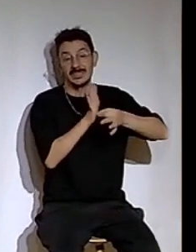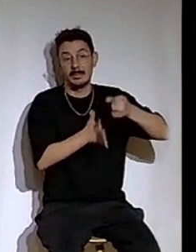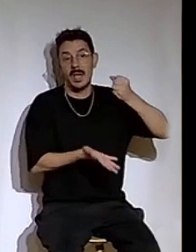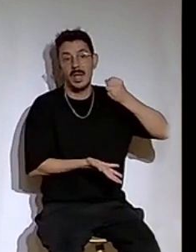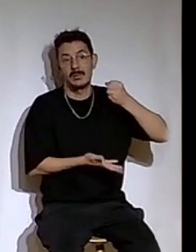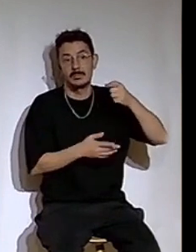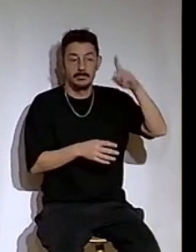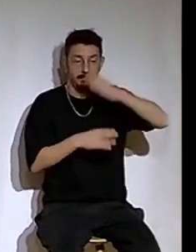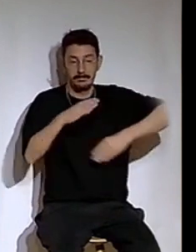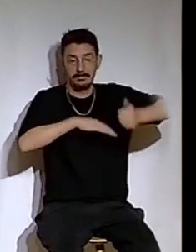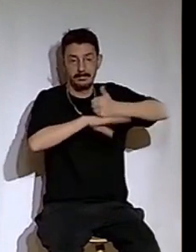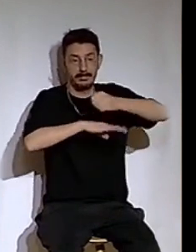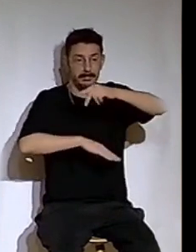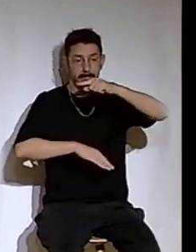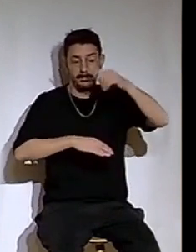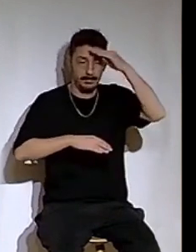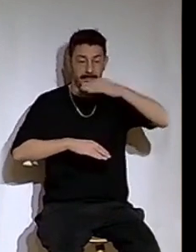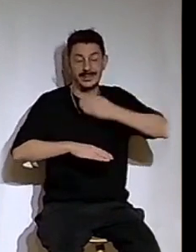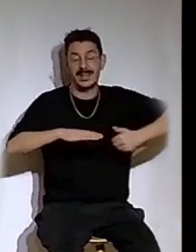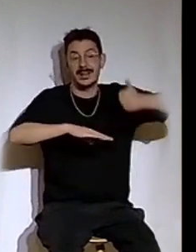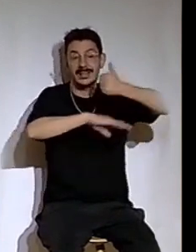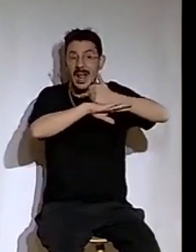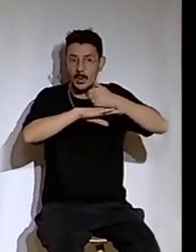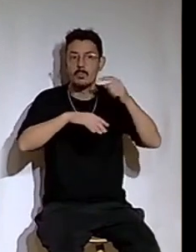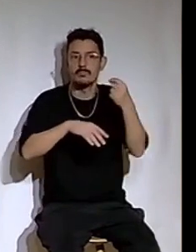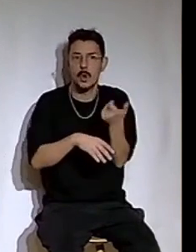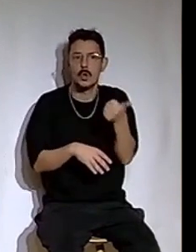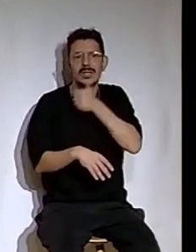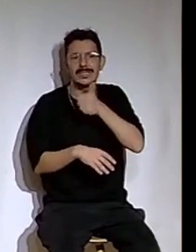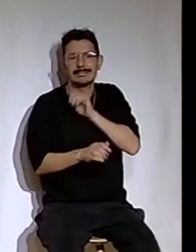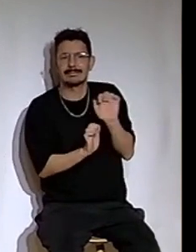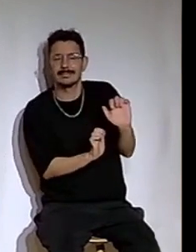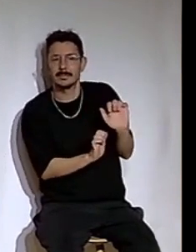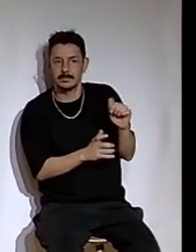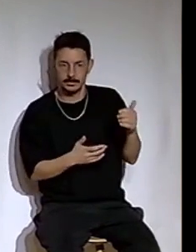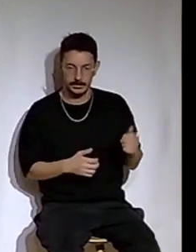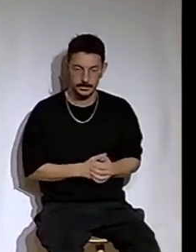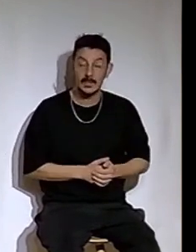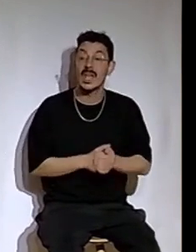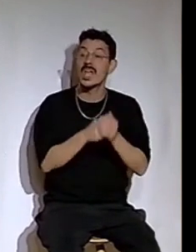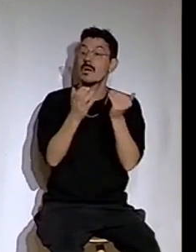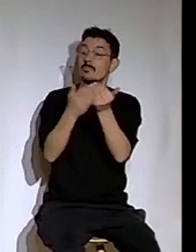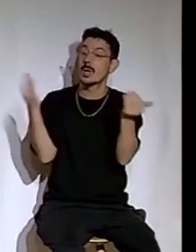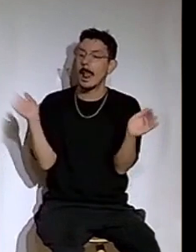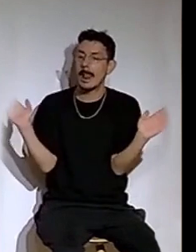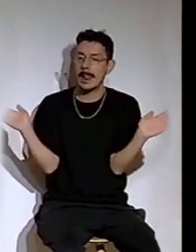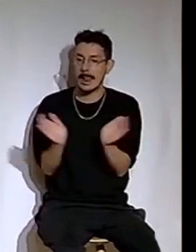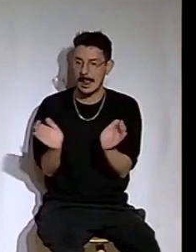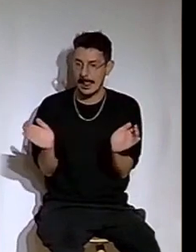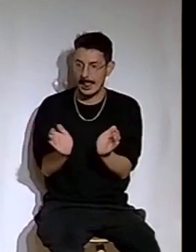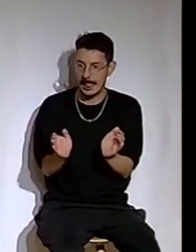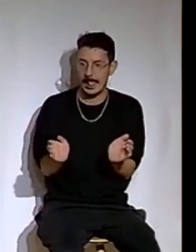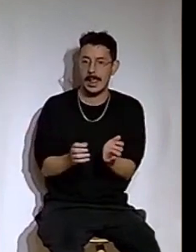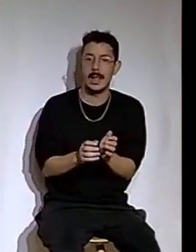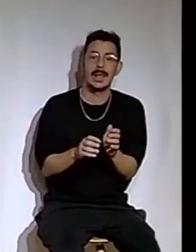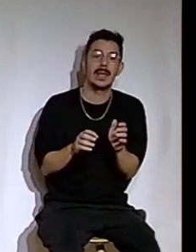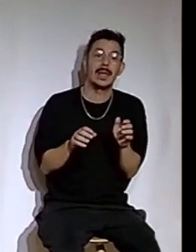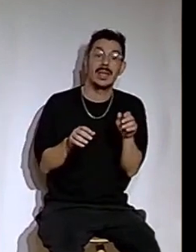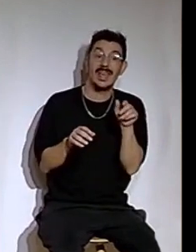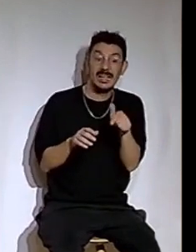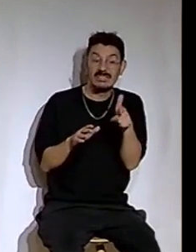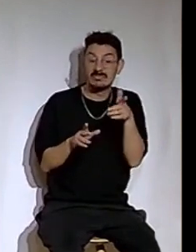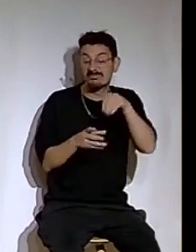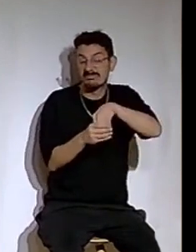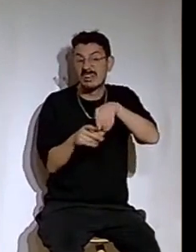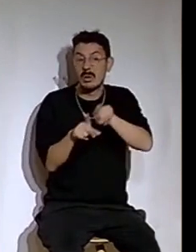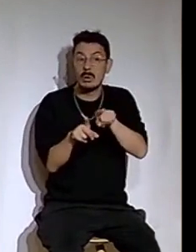activismo tiene que decir alrededor de las identidades disidentes y la espiritualidad para nosotros sí que era importante